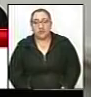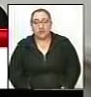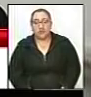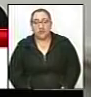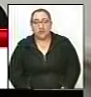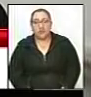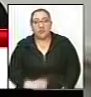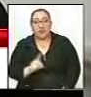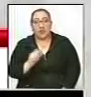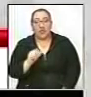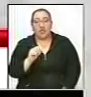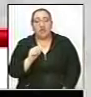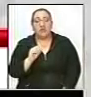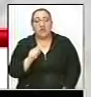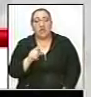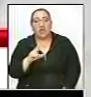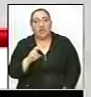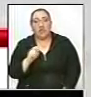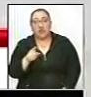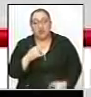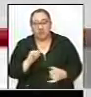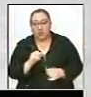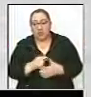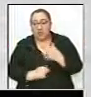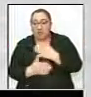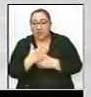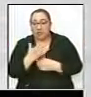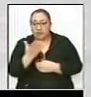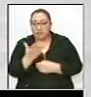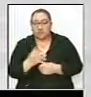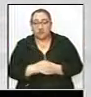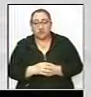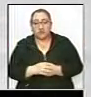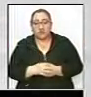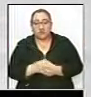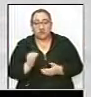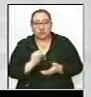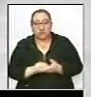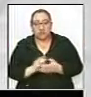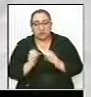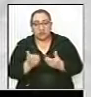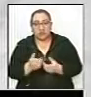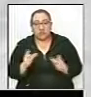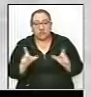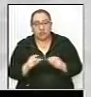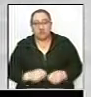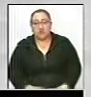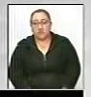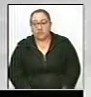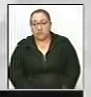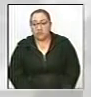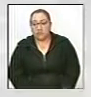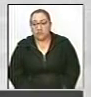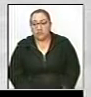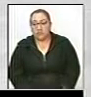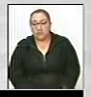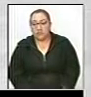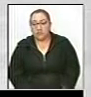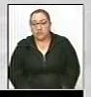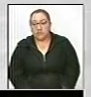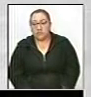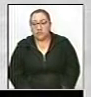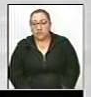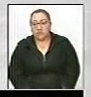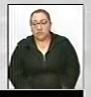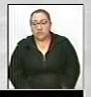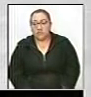Daniel Salaverry Villa. Esa es la información a esta hora de la mañana. Vamos a regresar con más. Eso es Congreso Televisión. Vamos a estudios